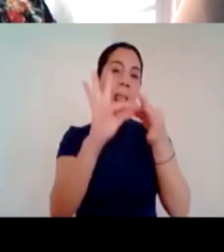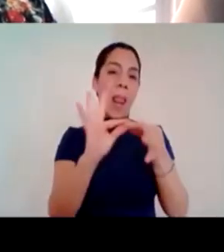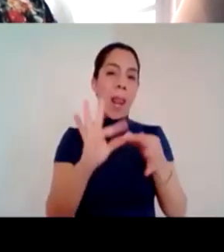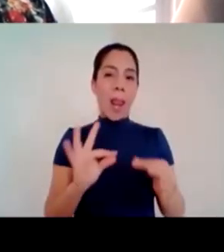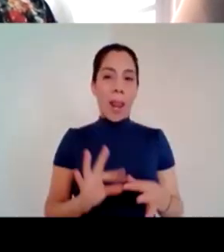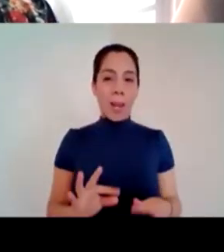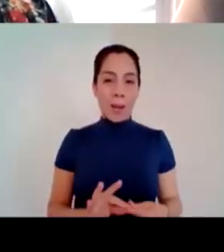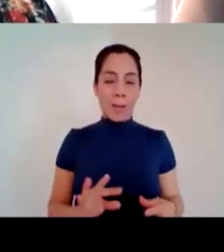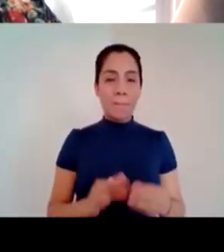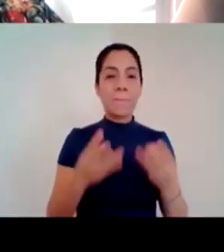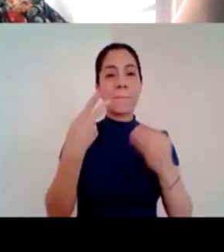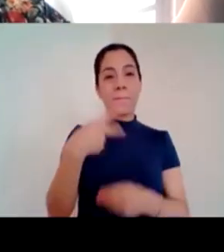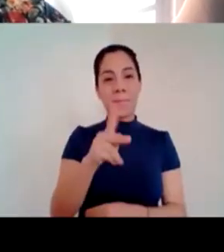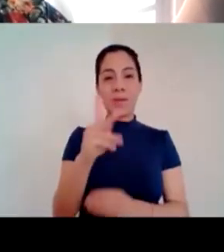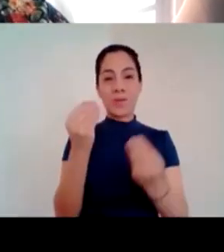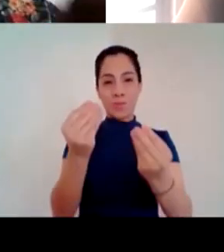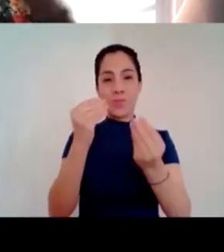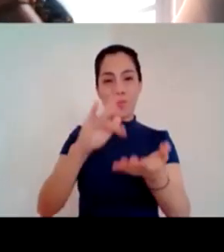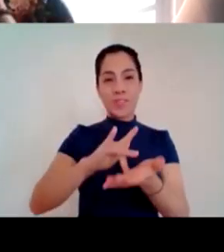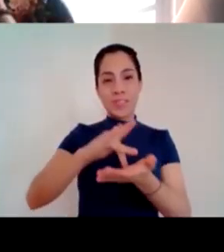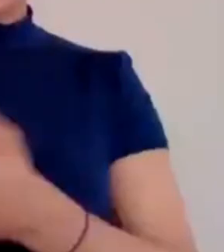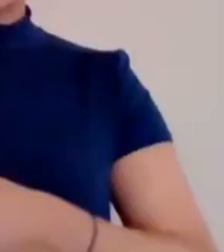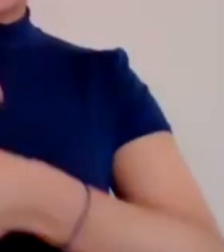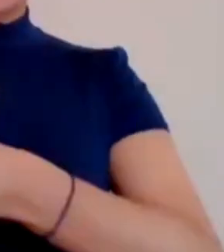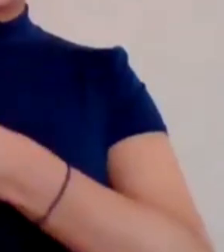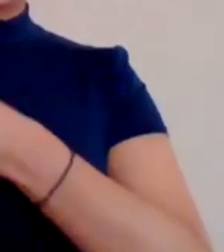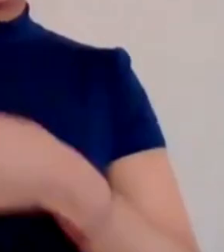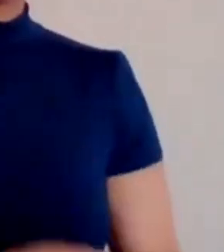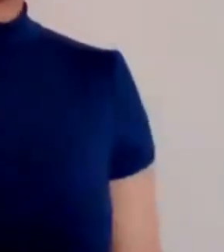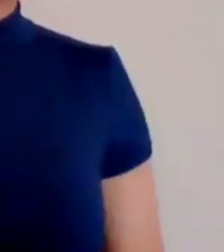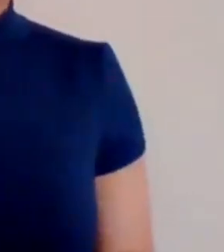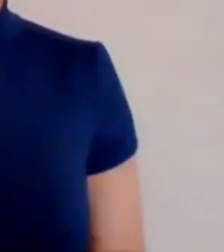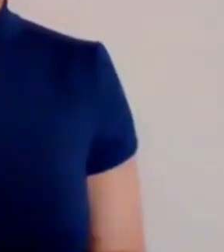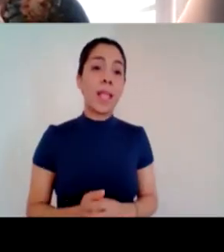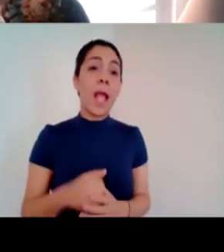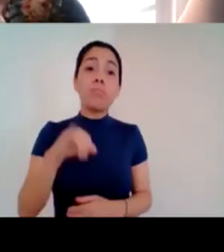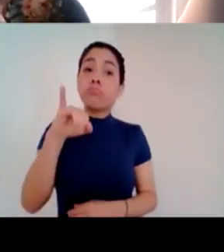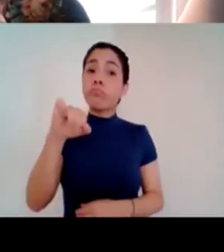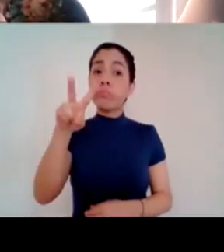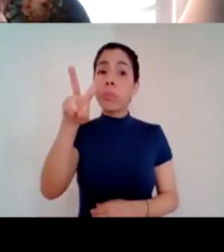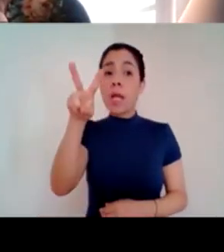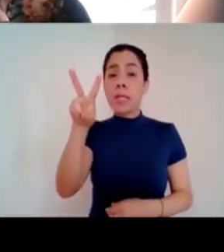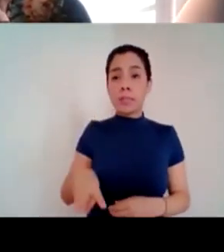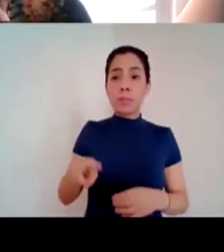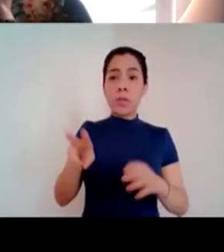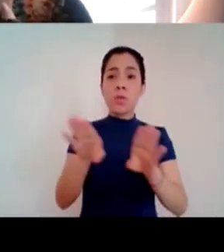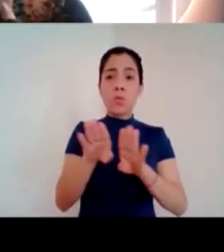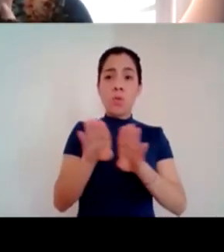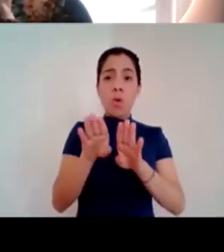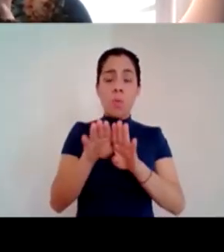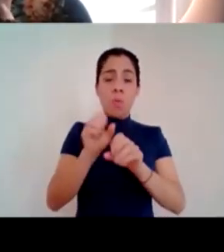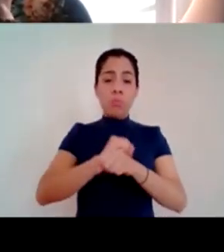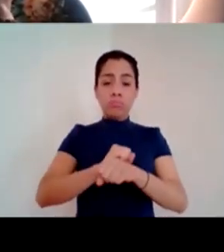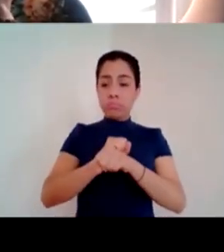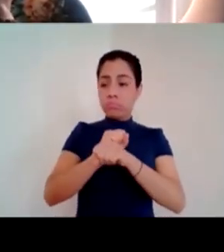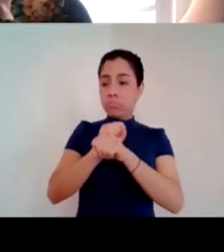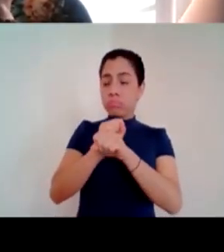quiero agradecer la invitación en primer lugar ciertamente que este periodo del Conavit permite